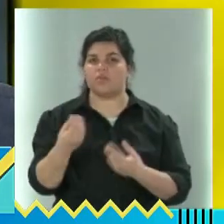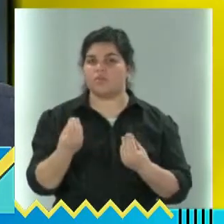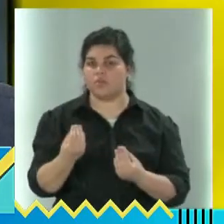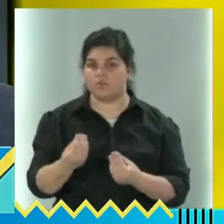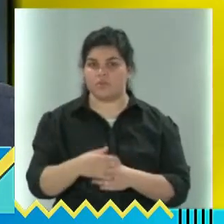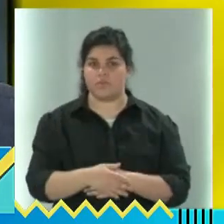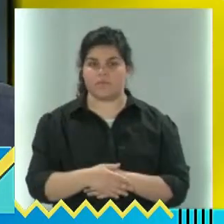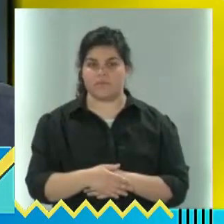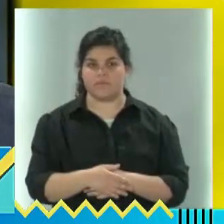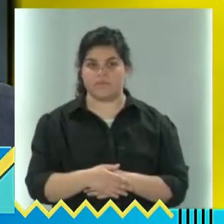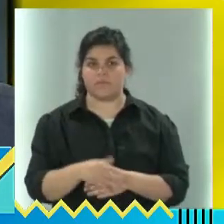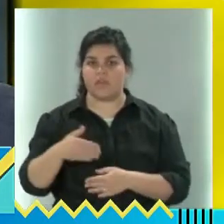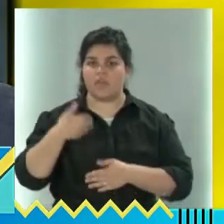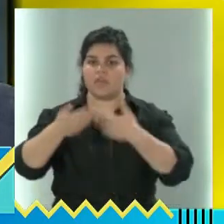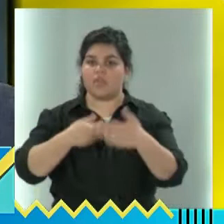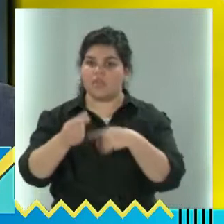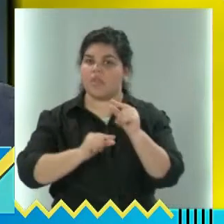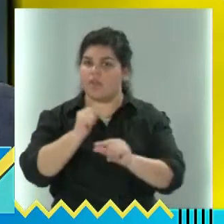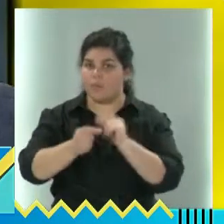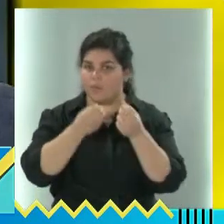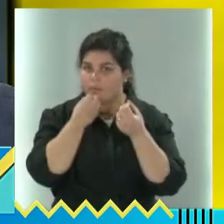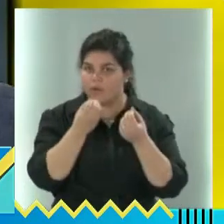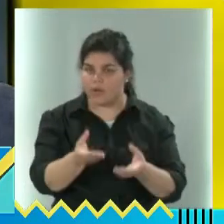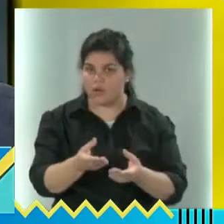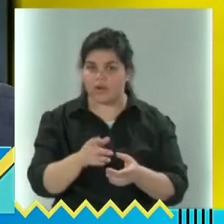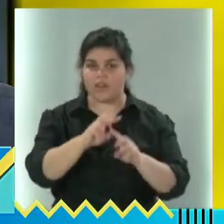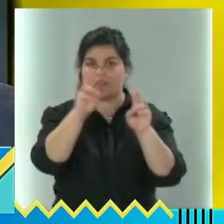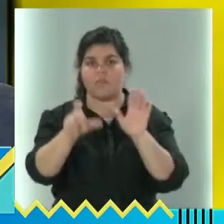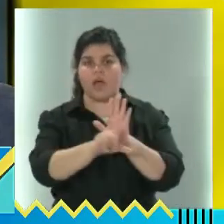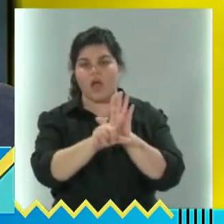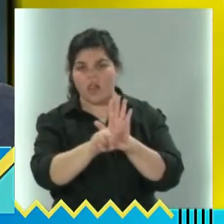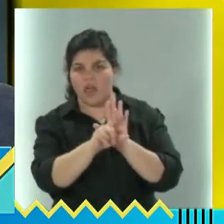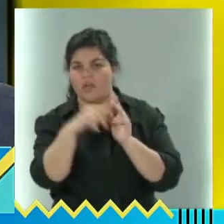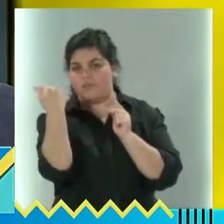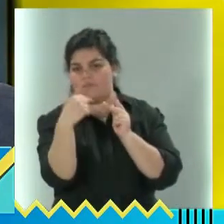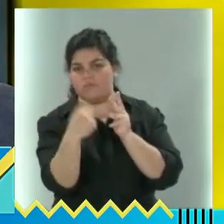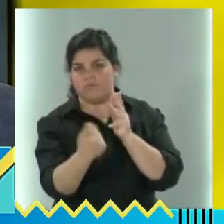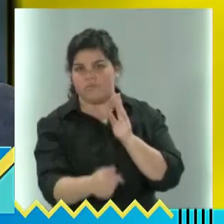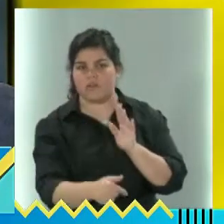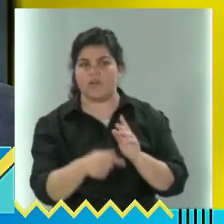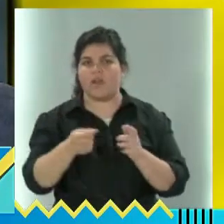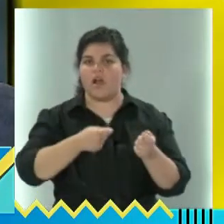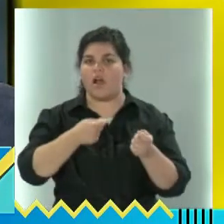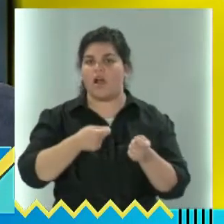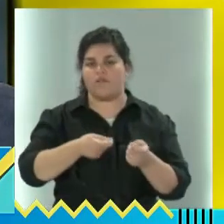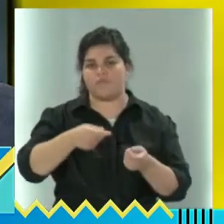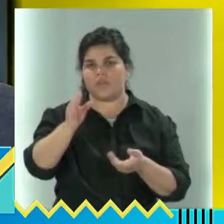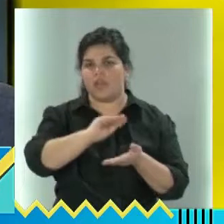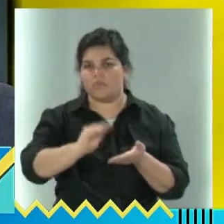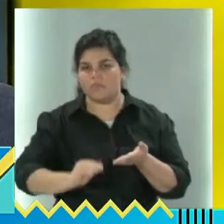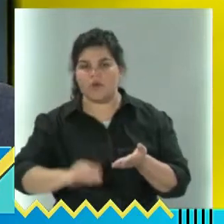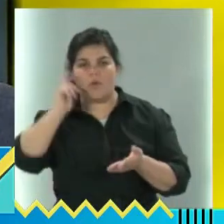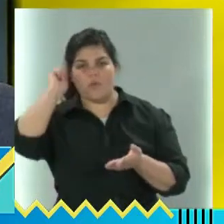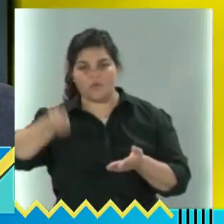ido mejorando el sistema judicial, las leyes que regulan la administración de justicia, y en